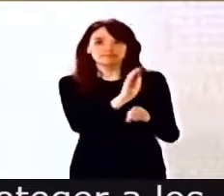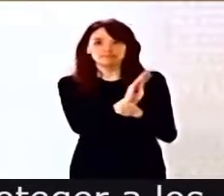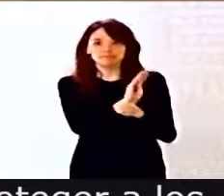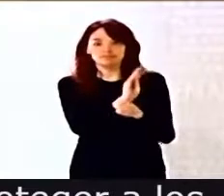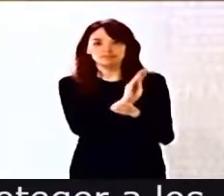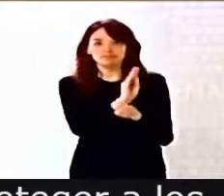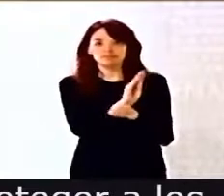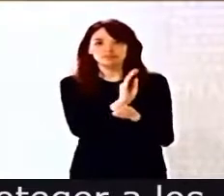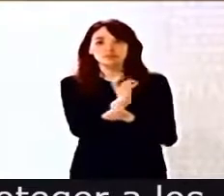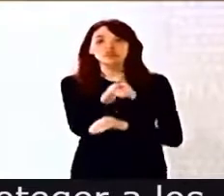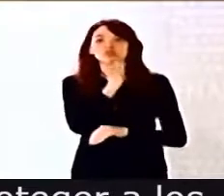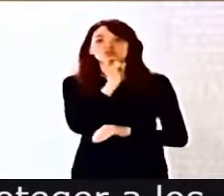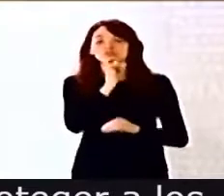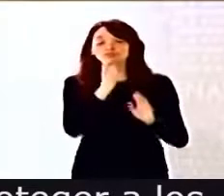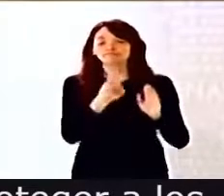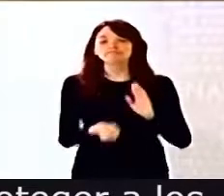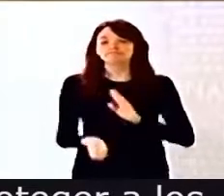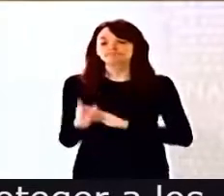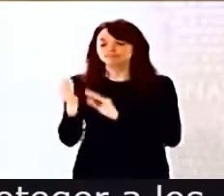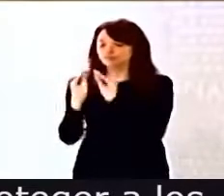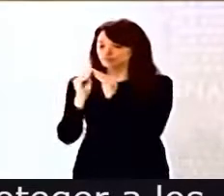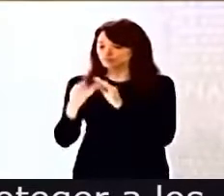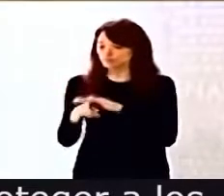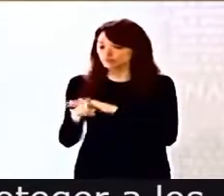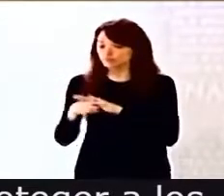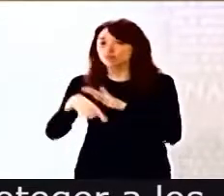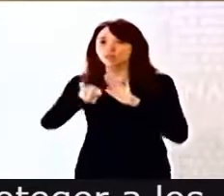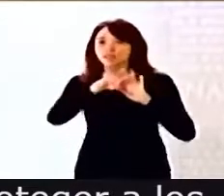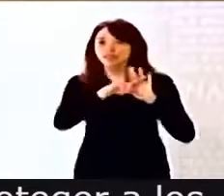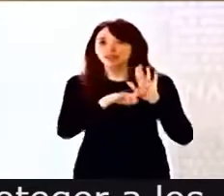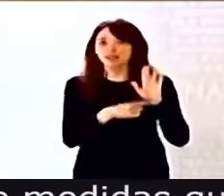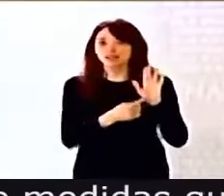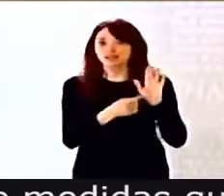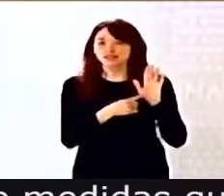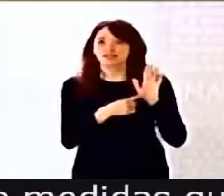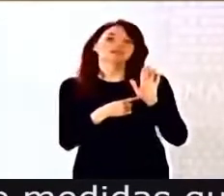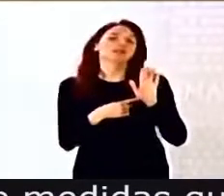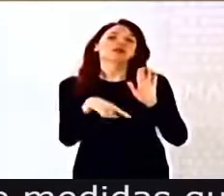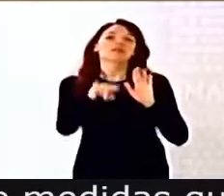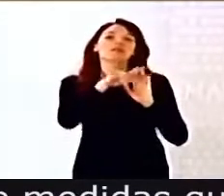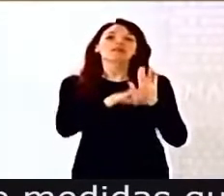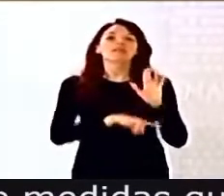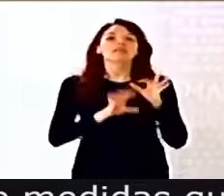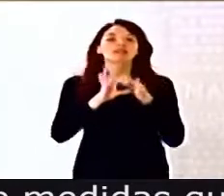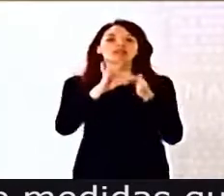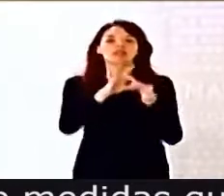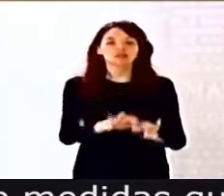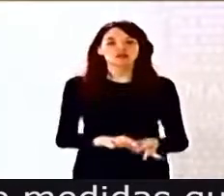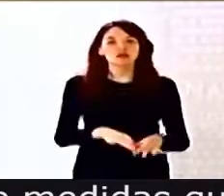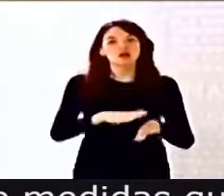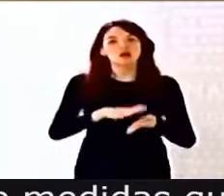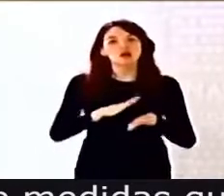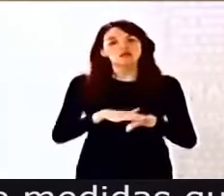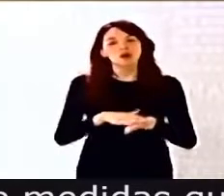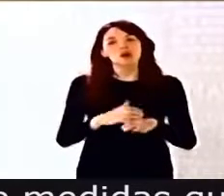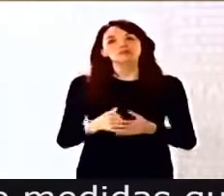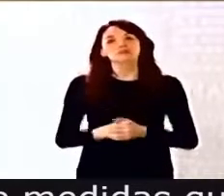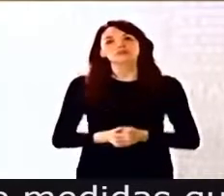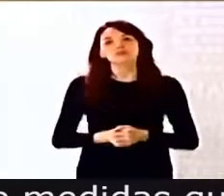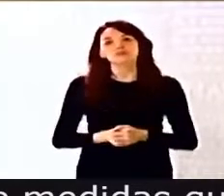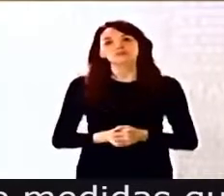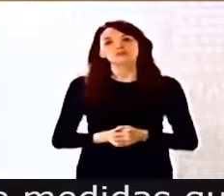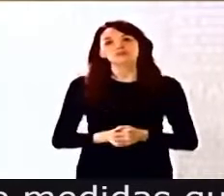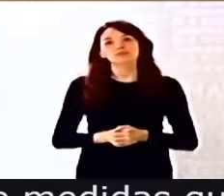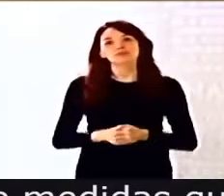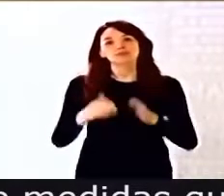mediante el desarrollo de medidas que tienen que ver con el alivio en el